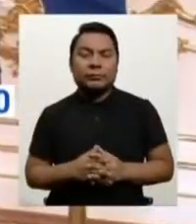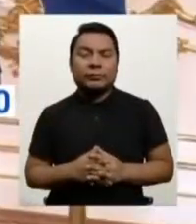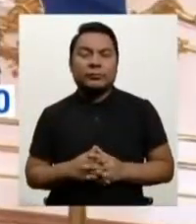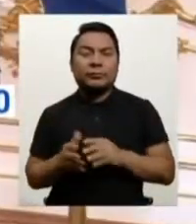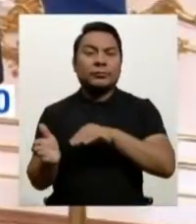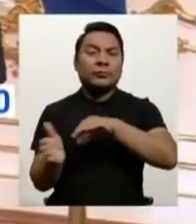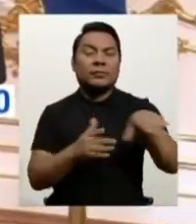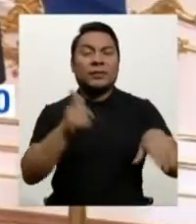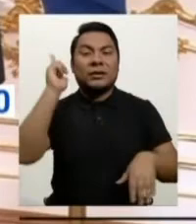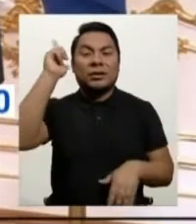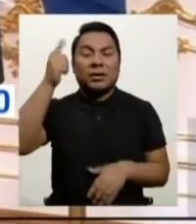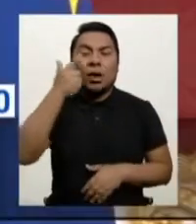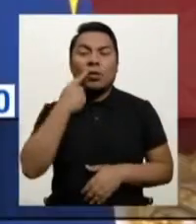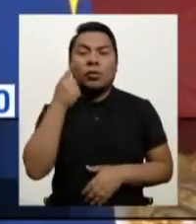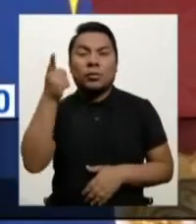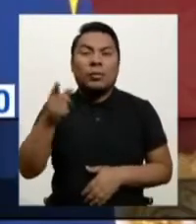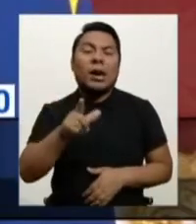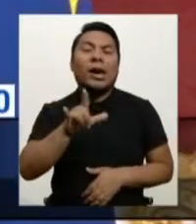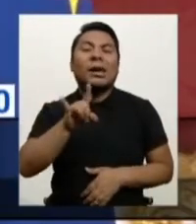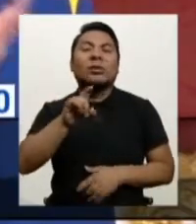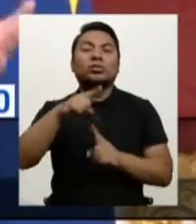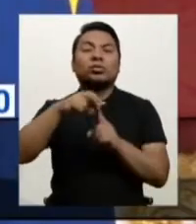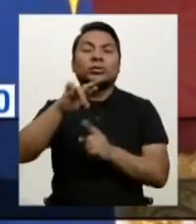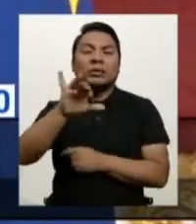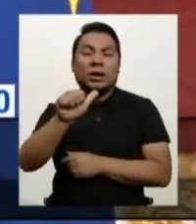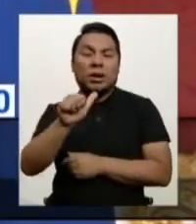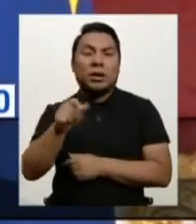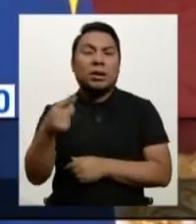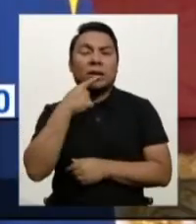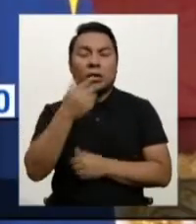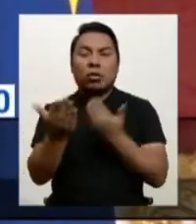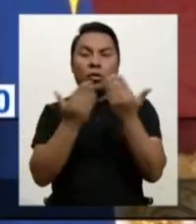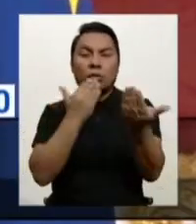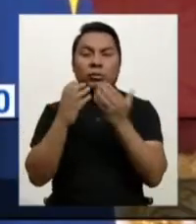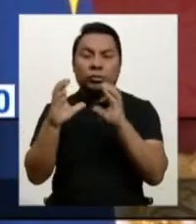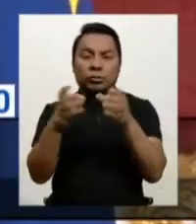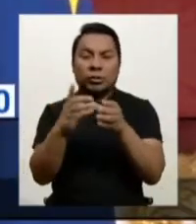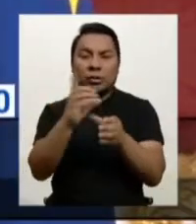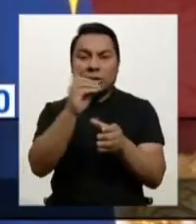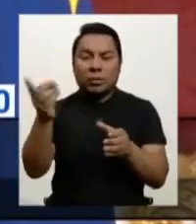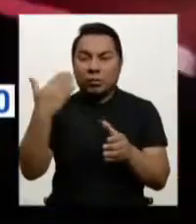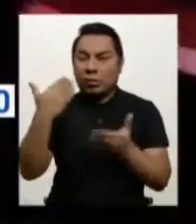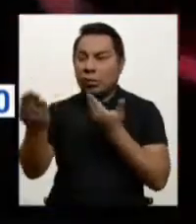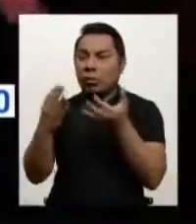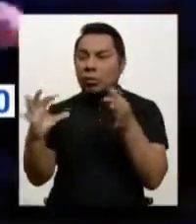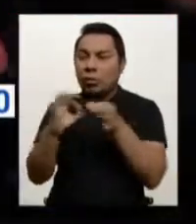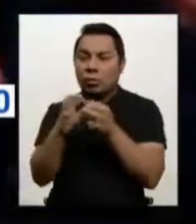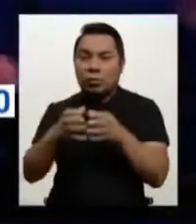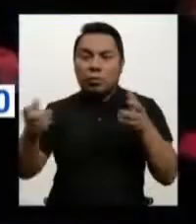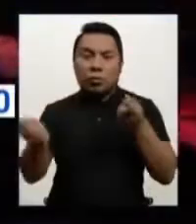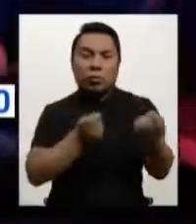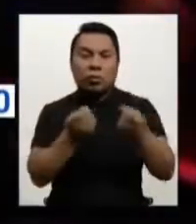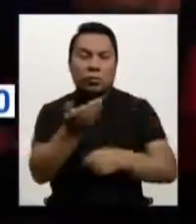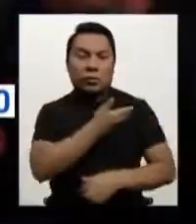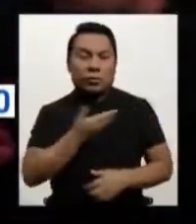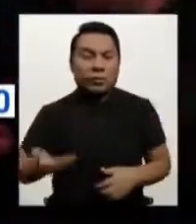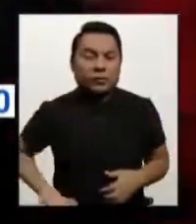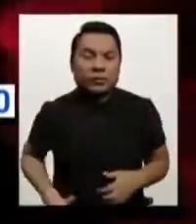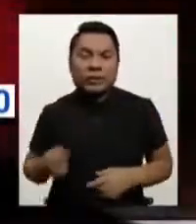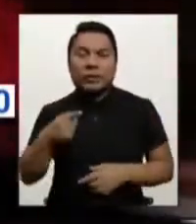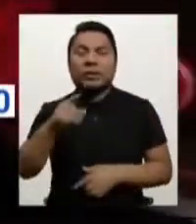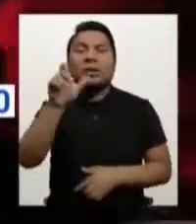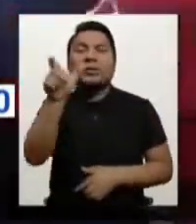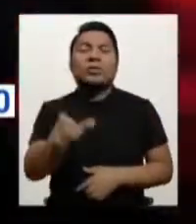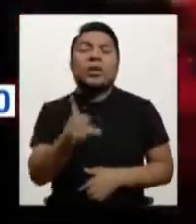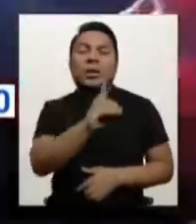El líder austriaco Sebastian Kurz iniciará conversaciones con la extrema derecha para formar un gobierno de coalición. El partido ultranacionalista liderado